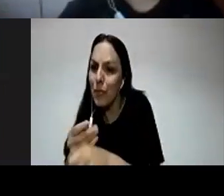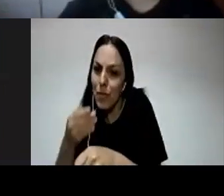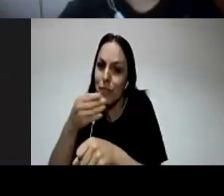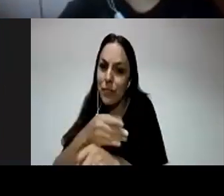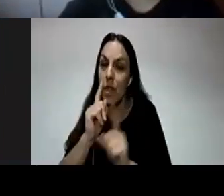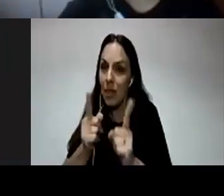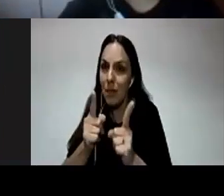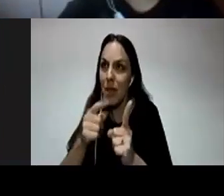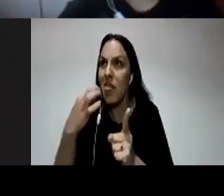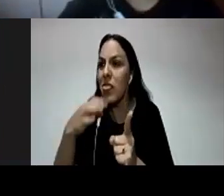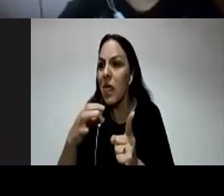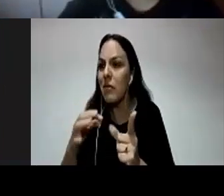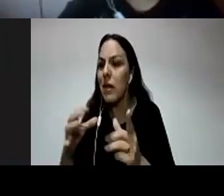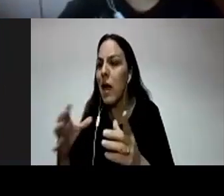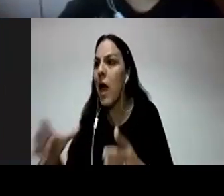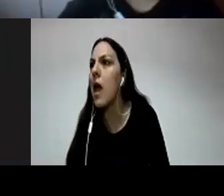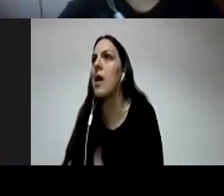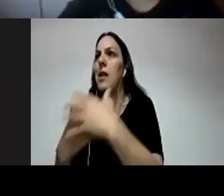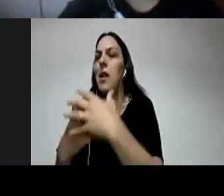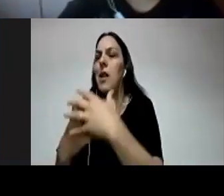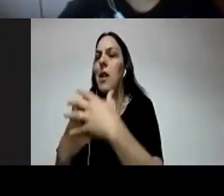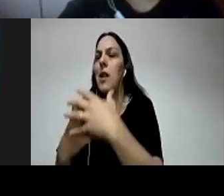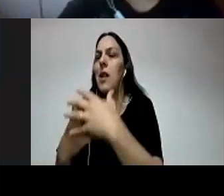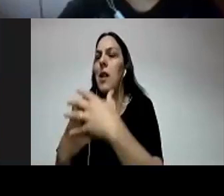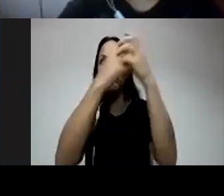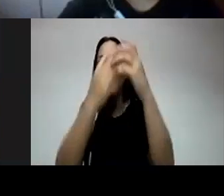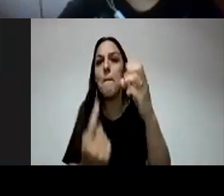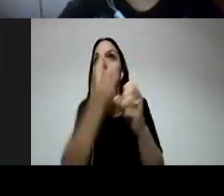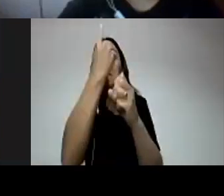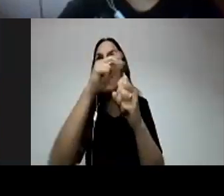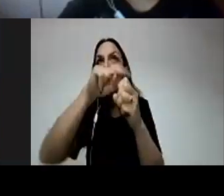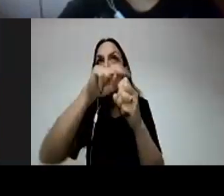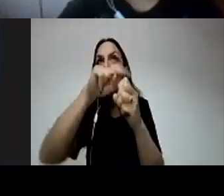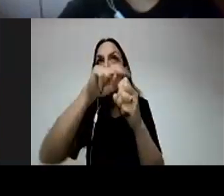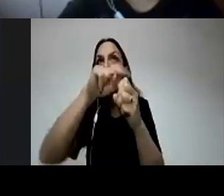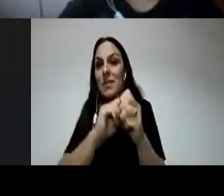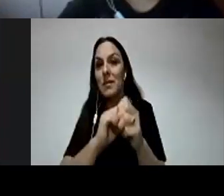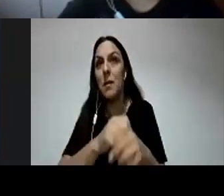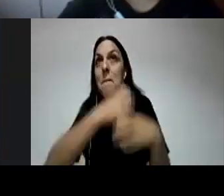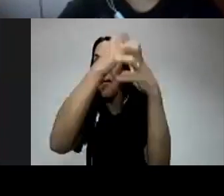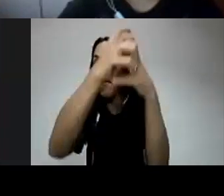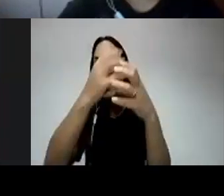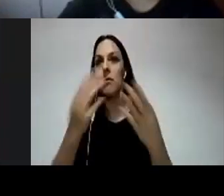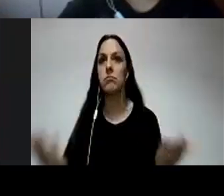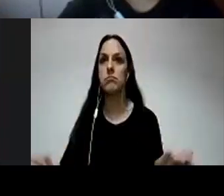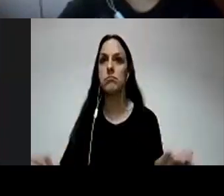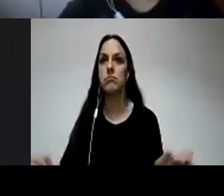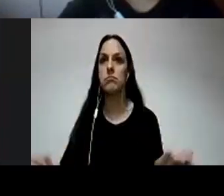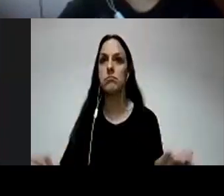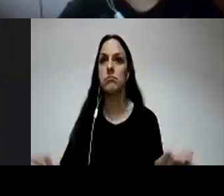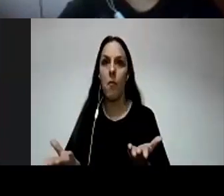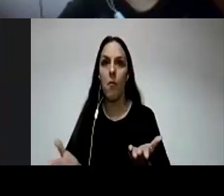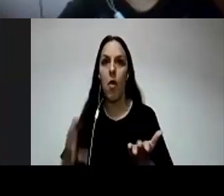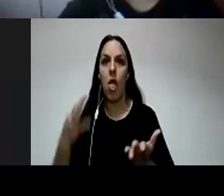elevar a un primer piso. Bueno, creo que tenemos que abocarnos al tema